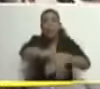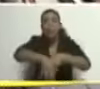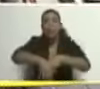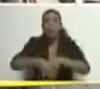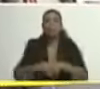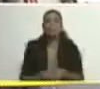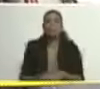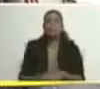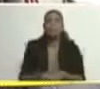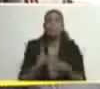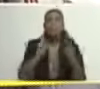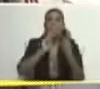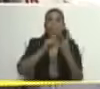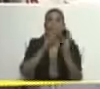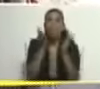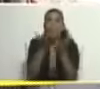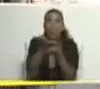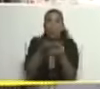Segundo lugar,